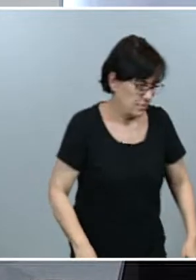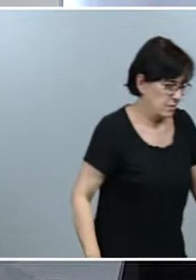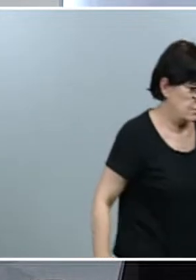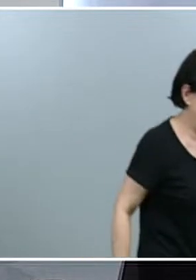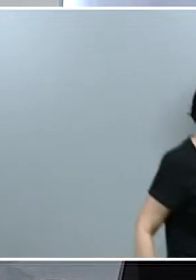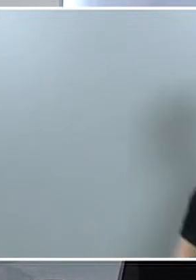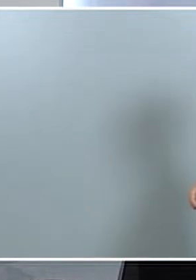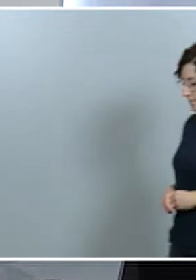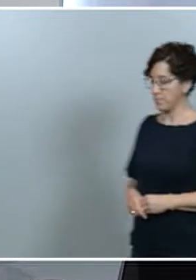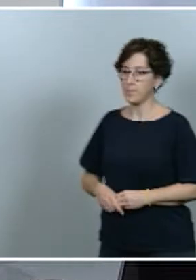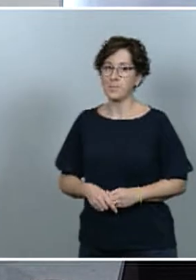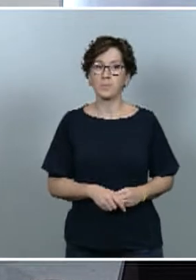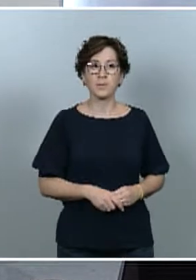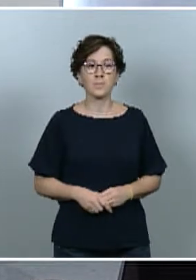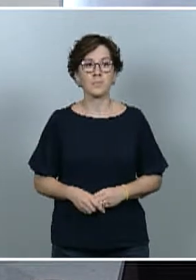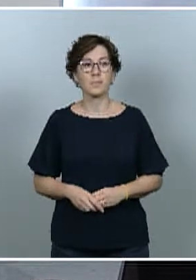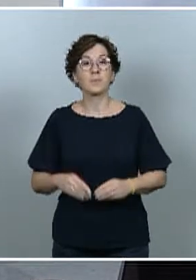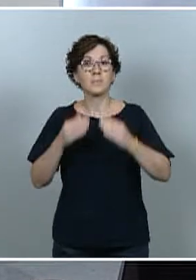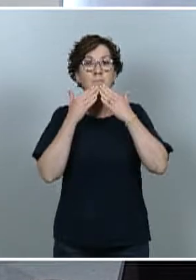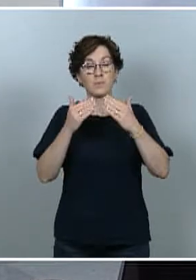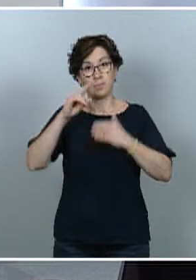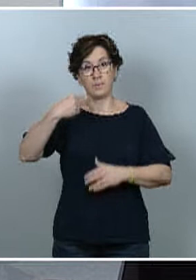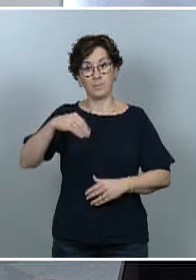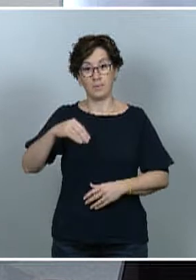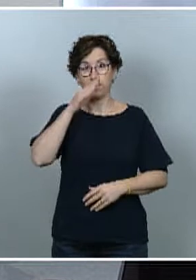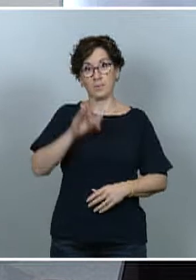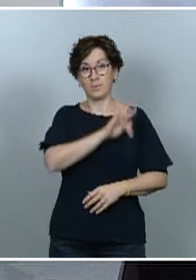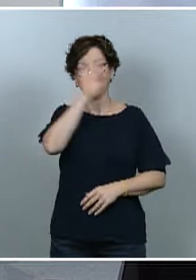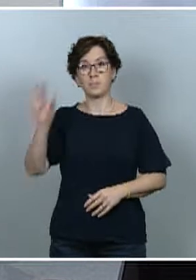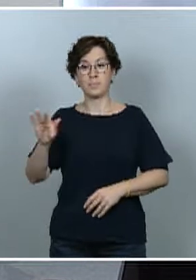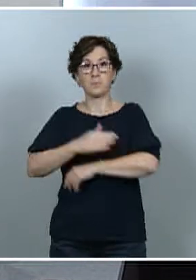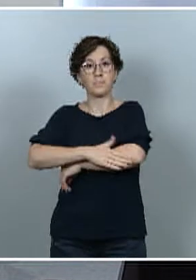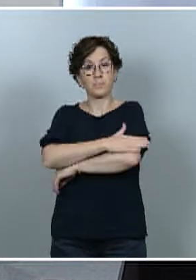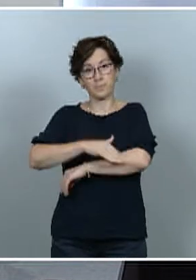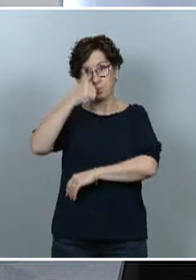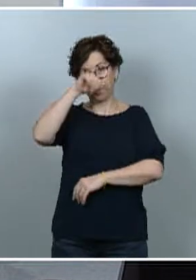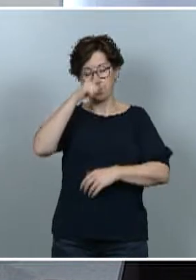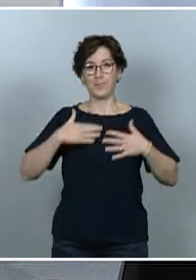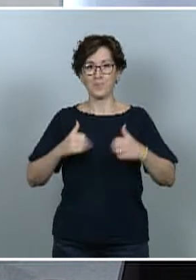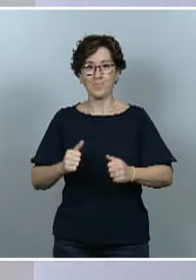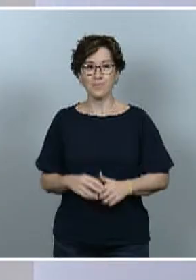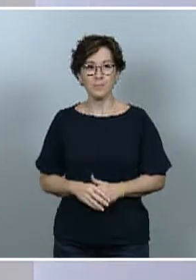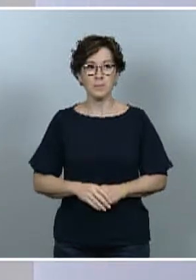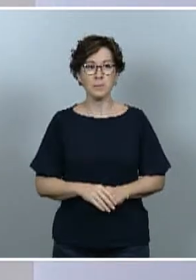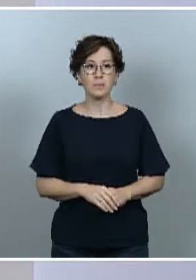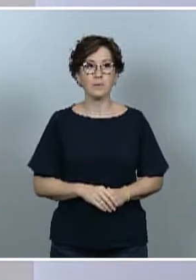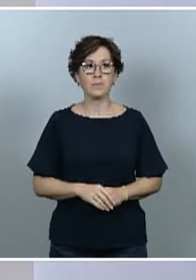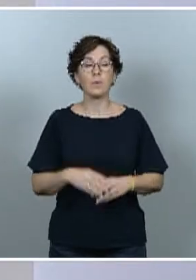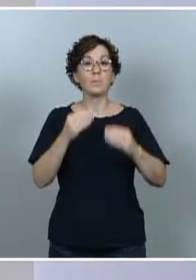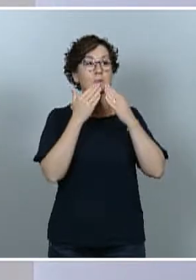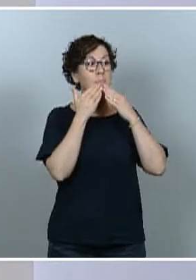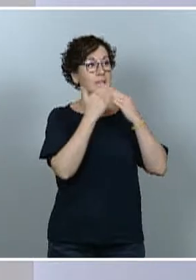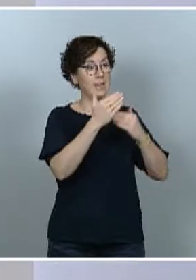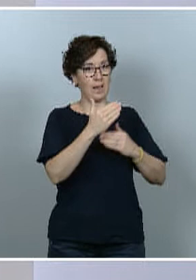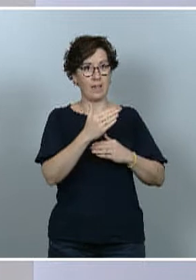Muchas gracias, vicepresidenta. Y ahora sí, le paso la palabra al ministro Salvador Illa. Muchísimas gracias, ministra portavoz. Buenas tardes a